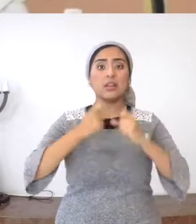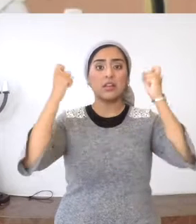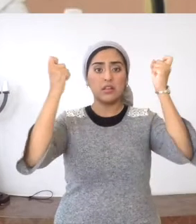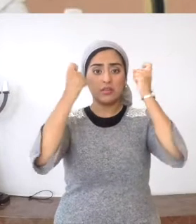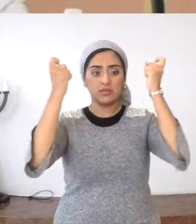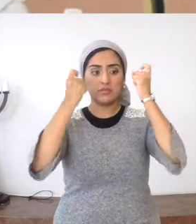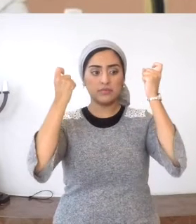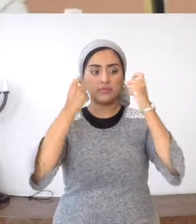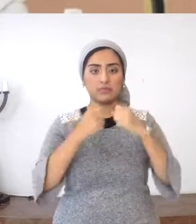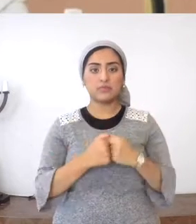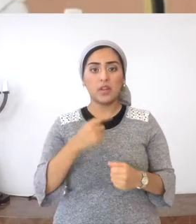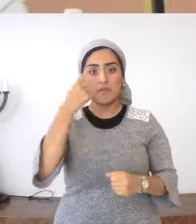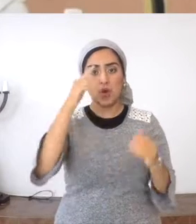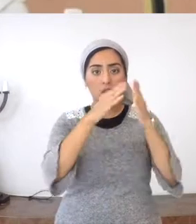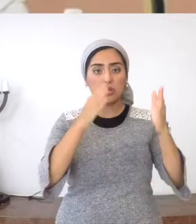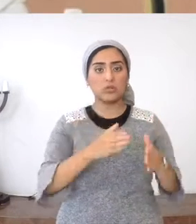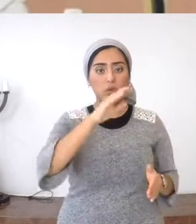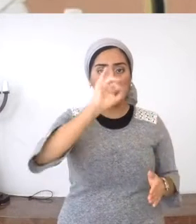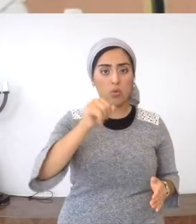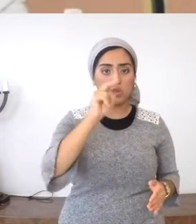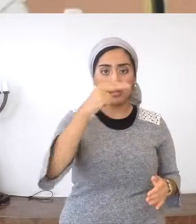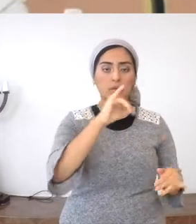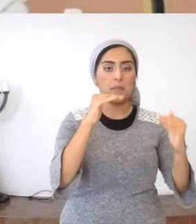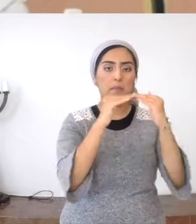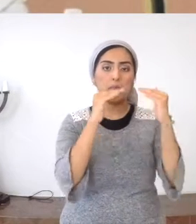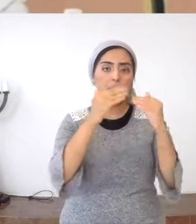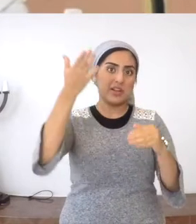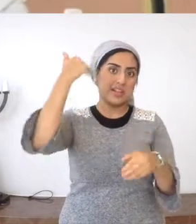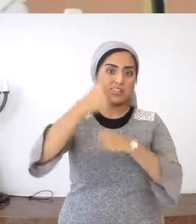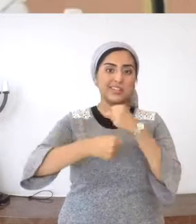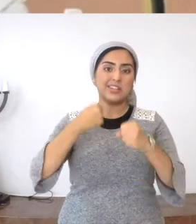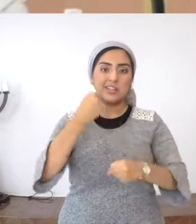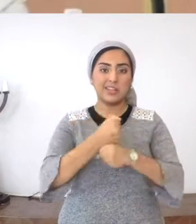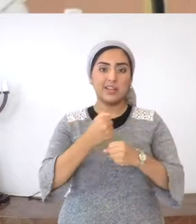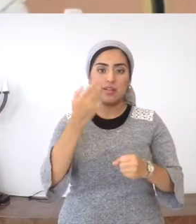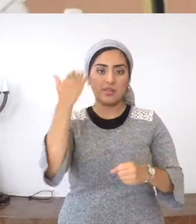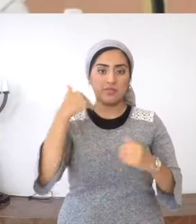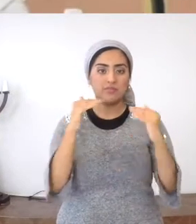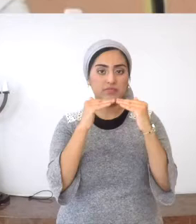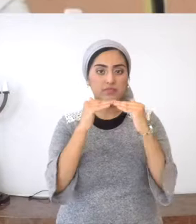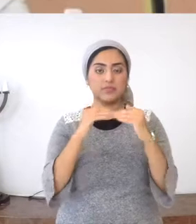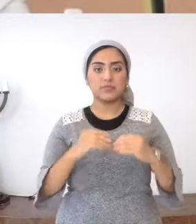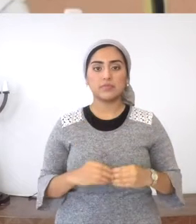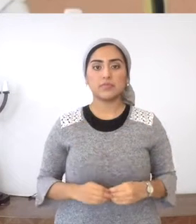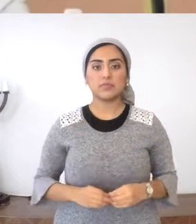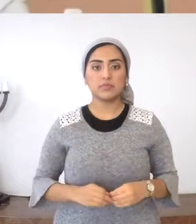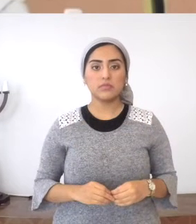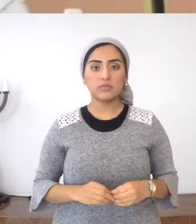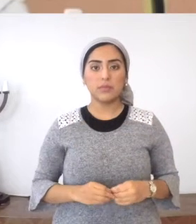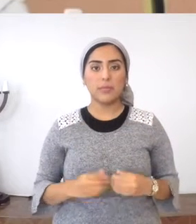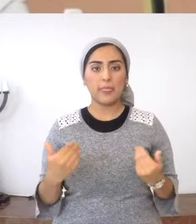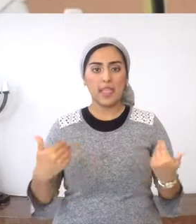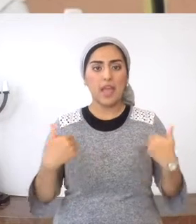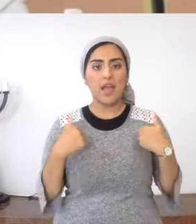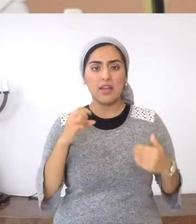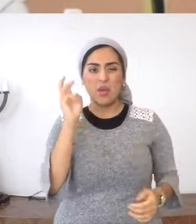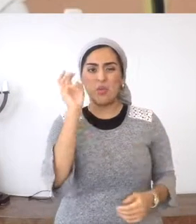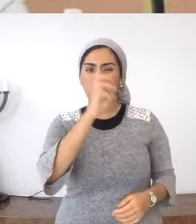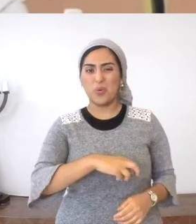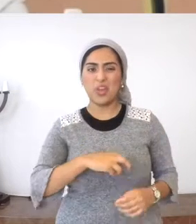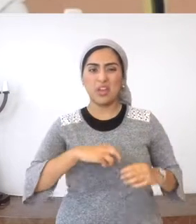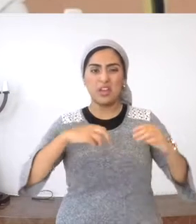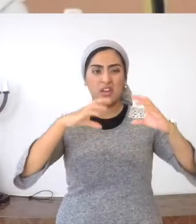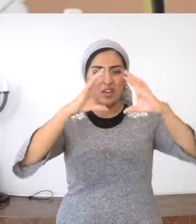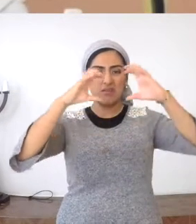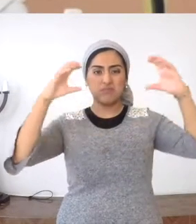pasado Cuyas fiestas Para la casa de juda También estuvieron bien Me refiero Que no estuvieron Desfasadas Hubo una